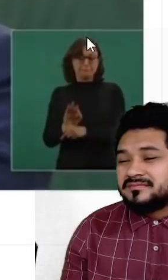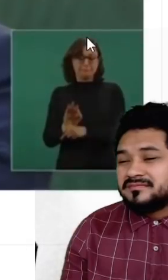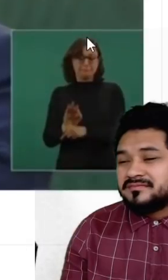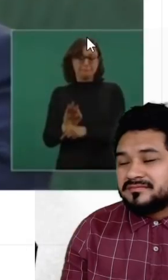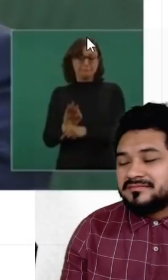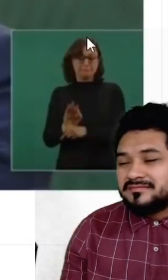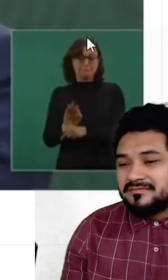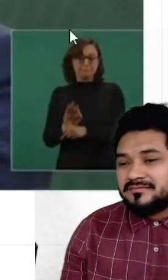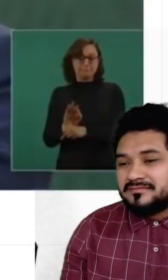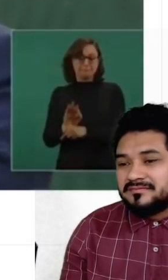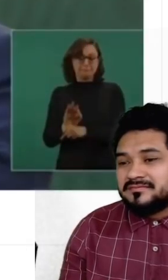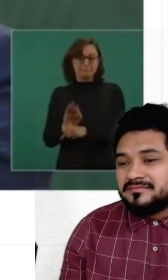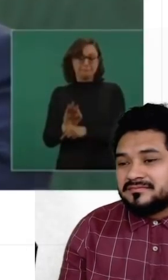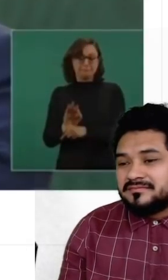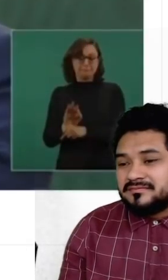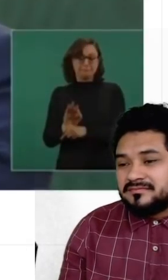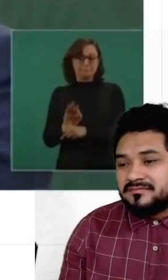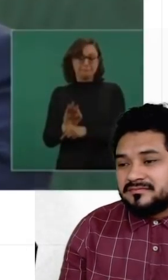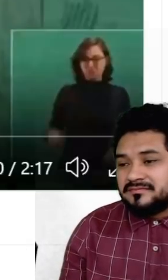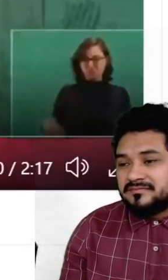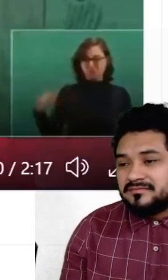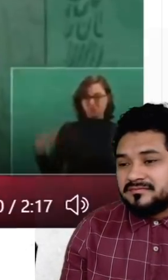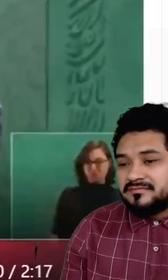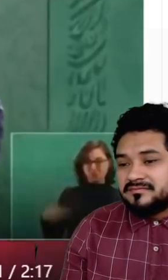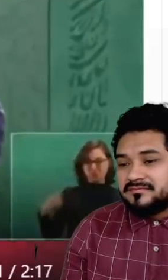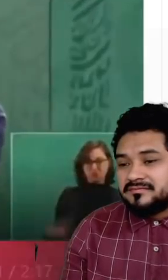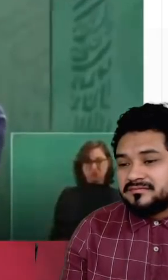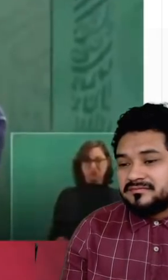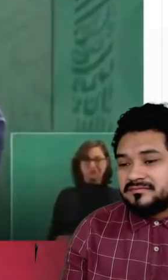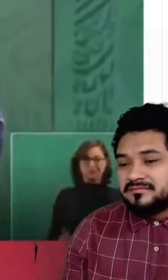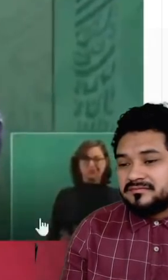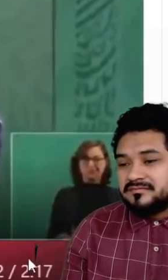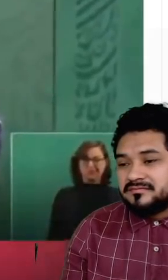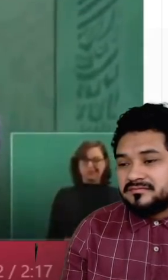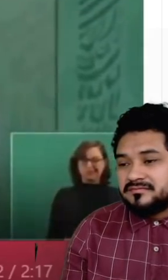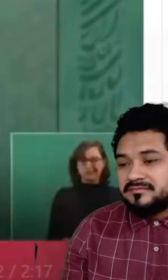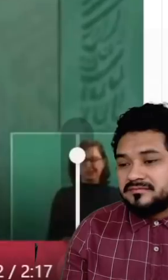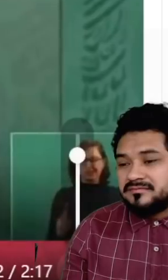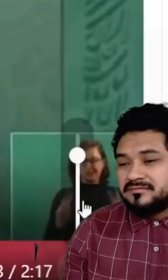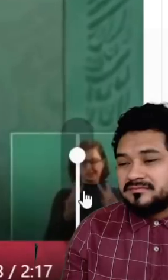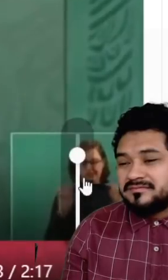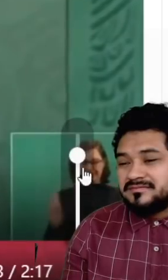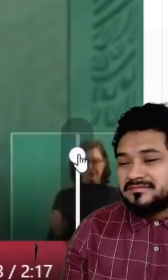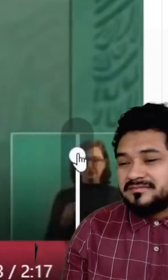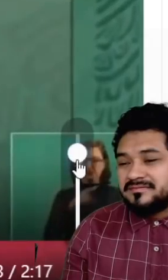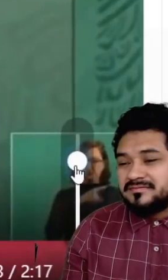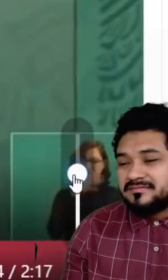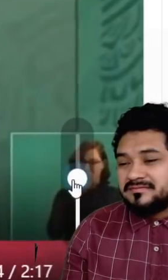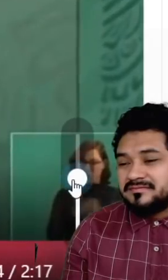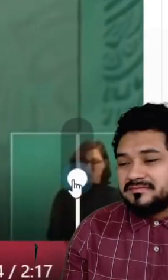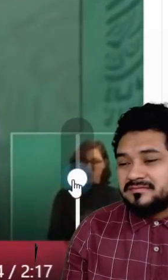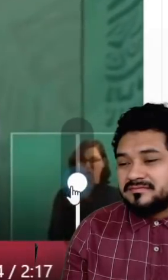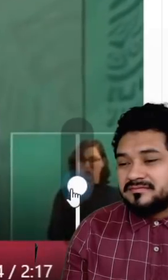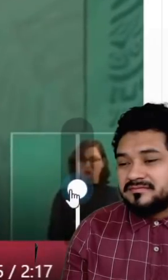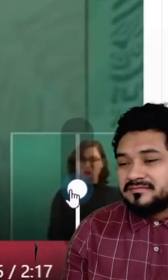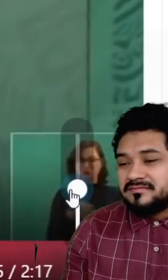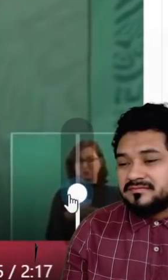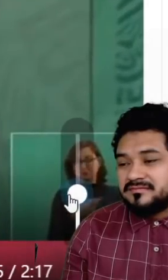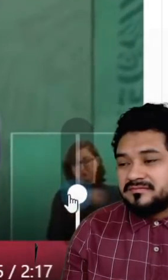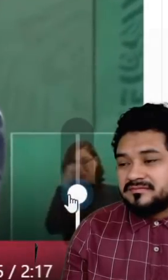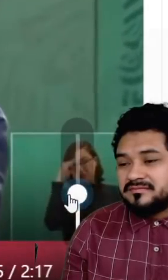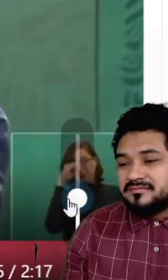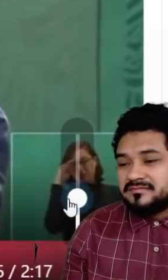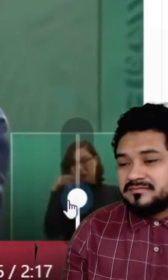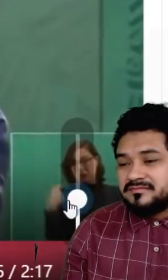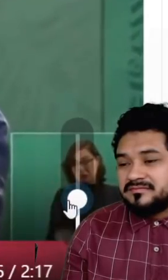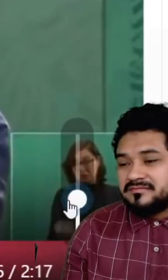de privatización. Vamos a ver qué decía el presidente. En el caso de los jueces, pues nosotros vamos a